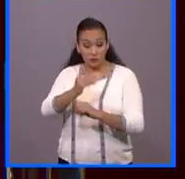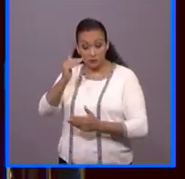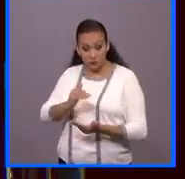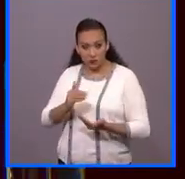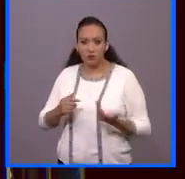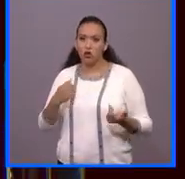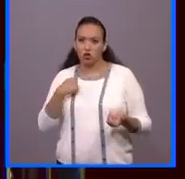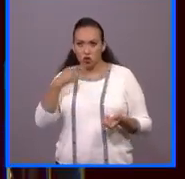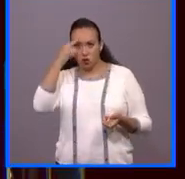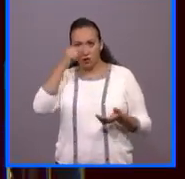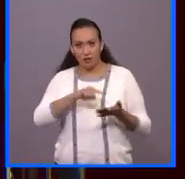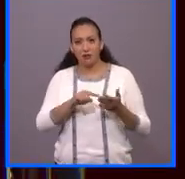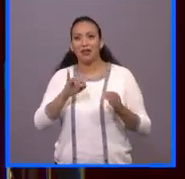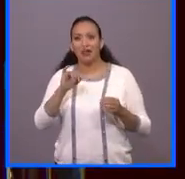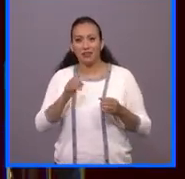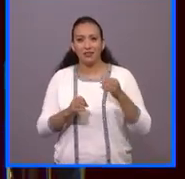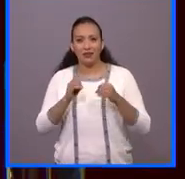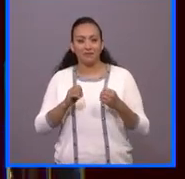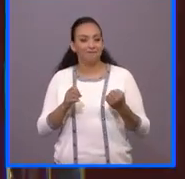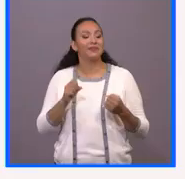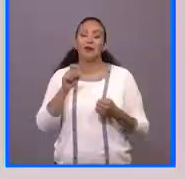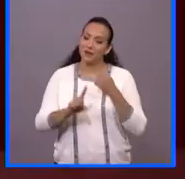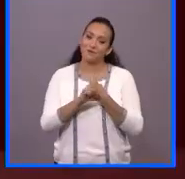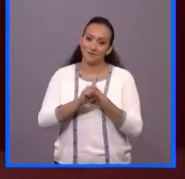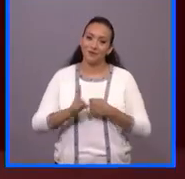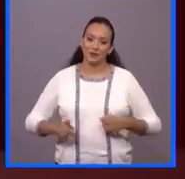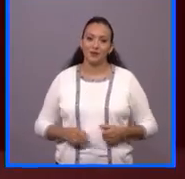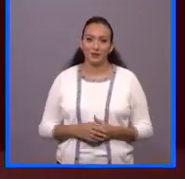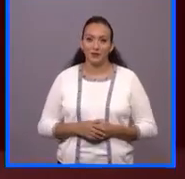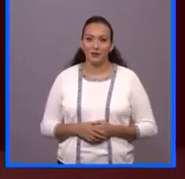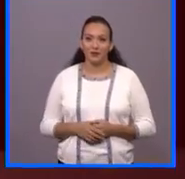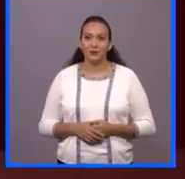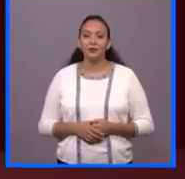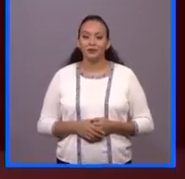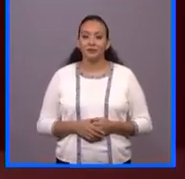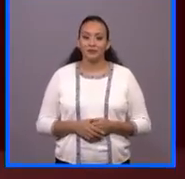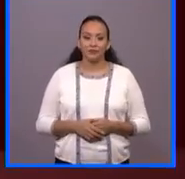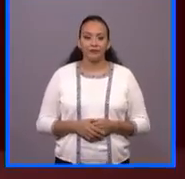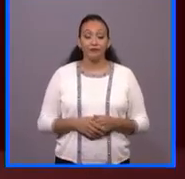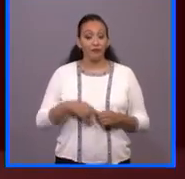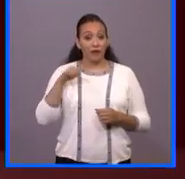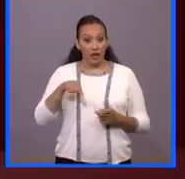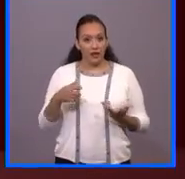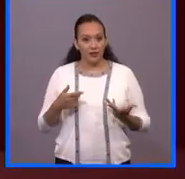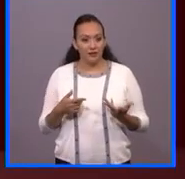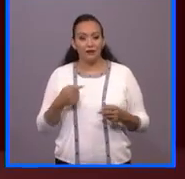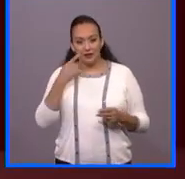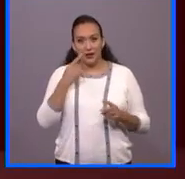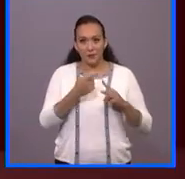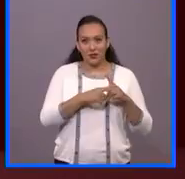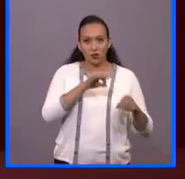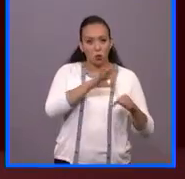mí, normativamente, la elección judicial sería igual de problemática. Nos pasamos, insisto, a un modelo de elección, permítanme